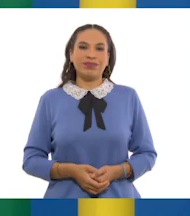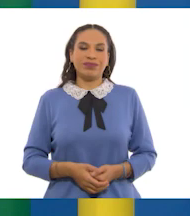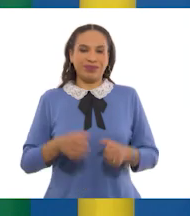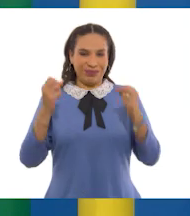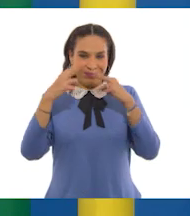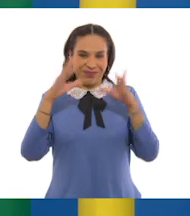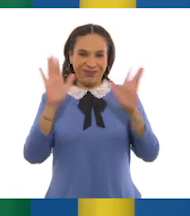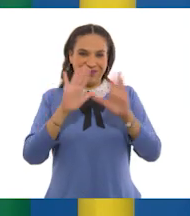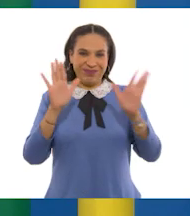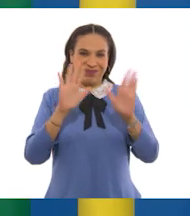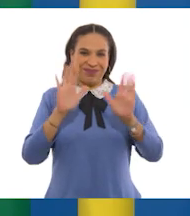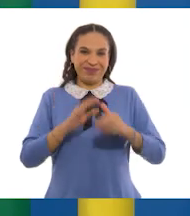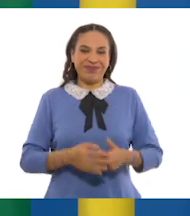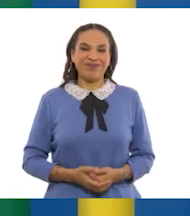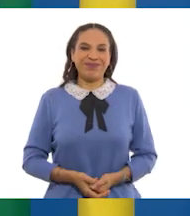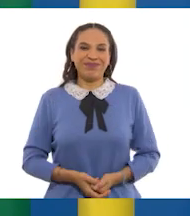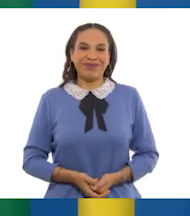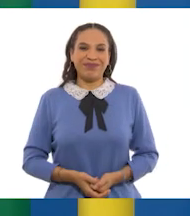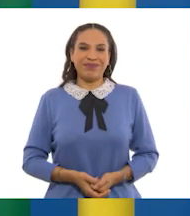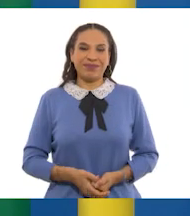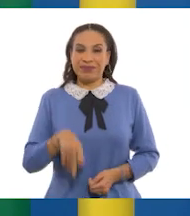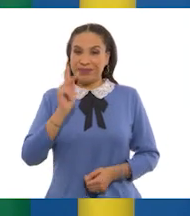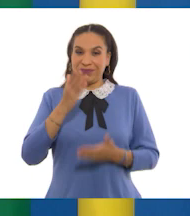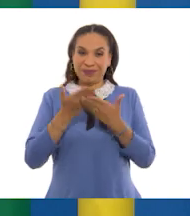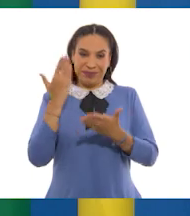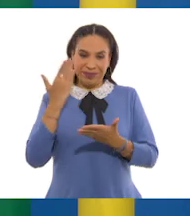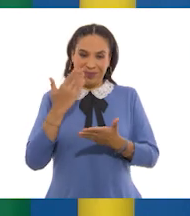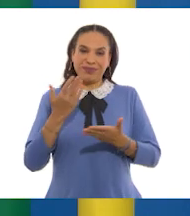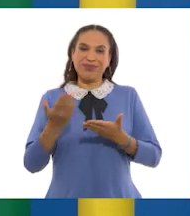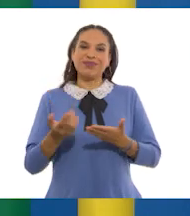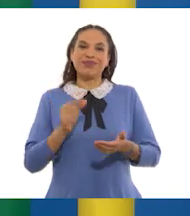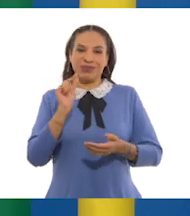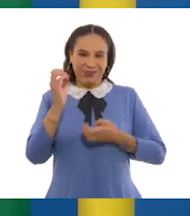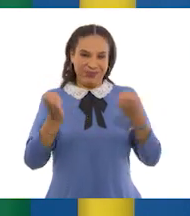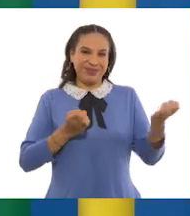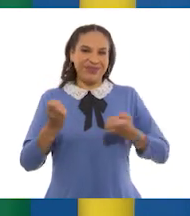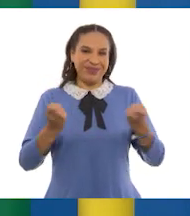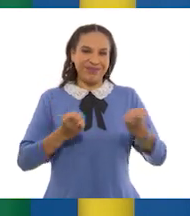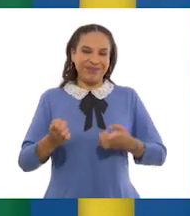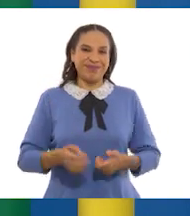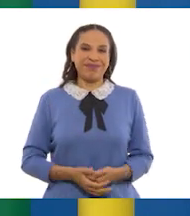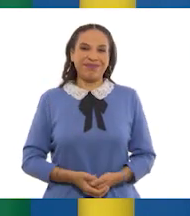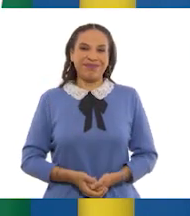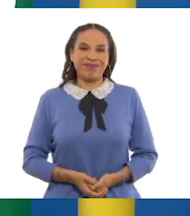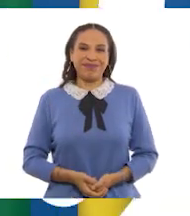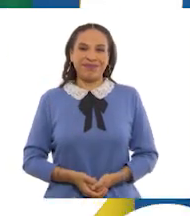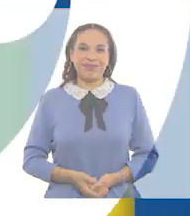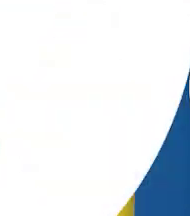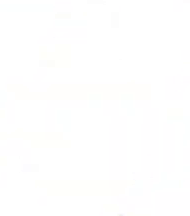Nos vemos hasta la próxima. Pero antes a movernos un poco.